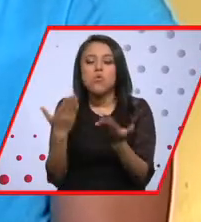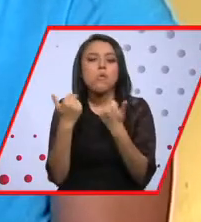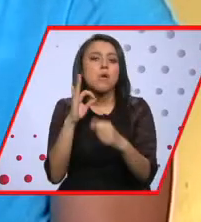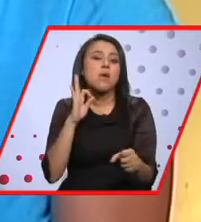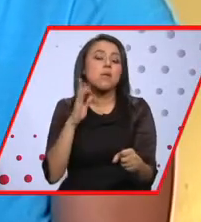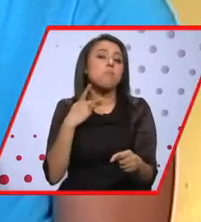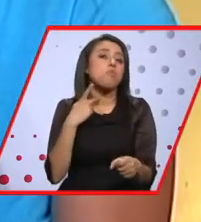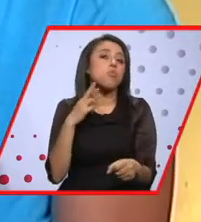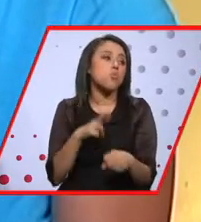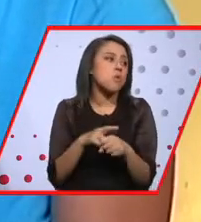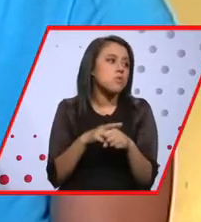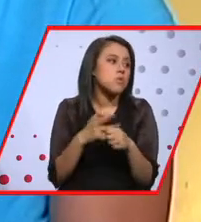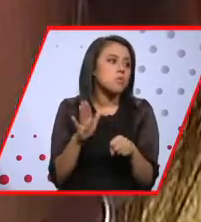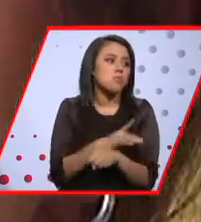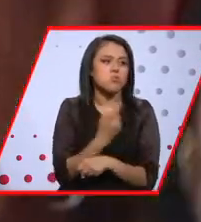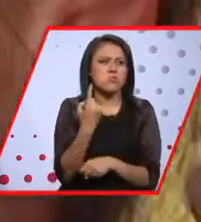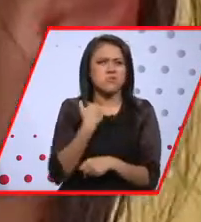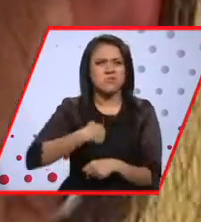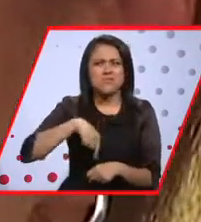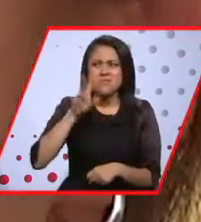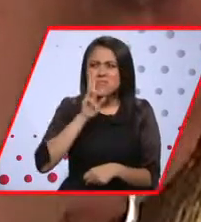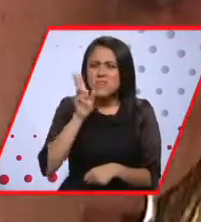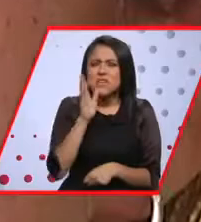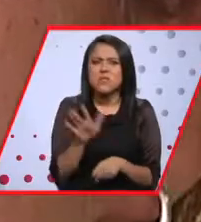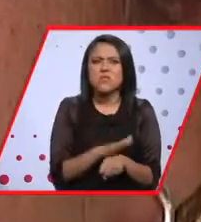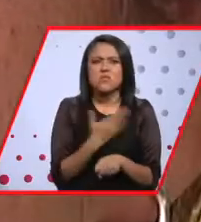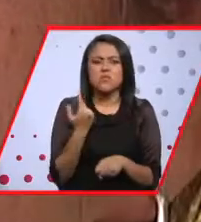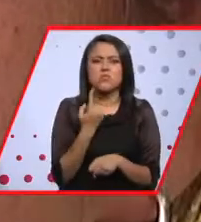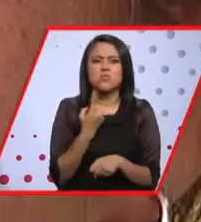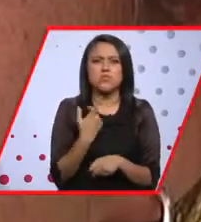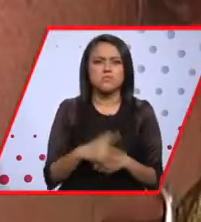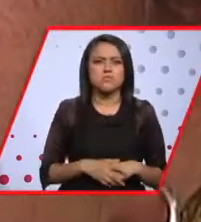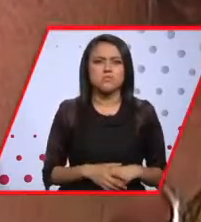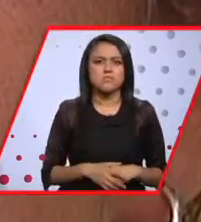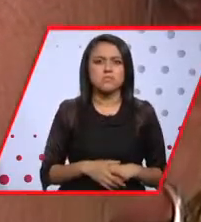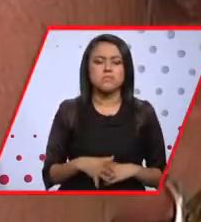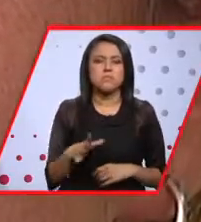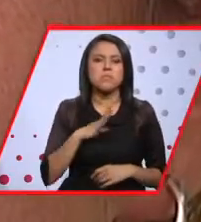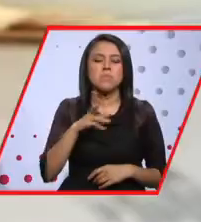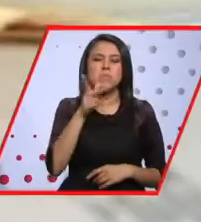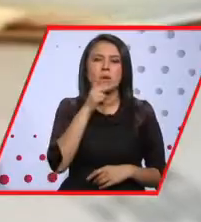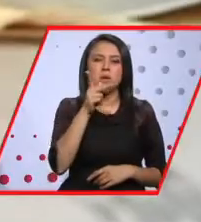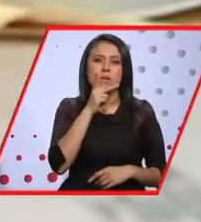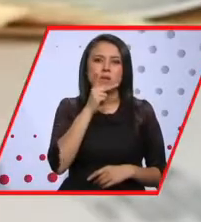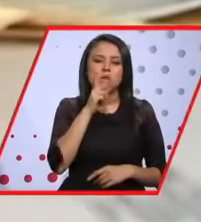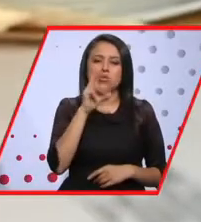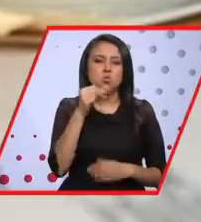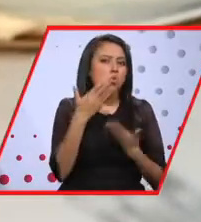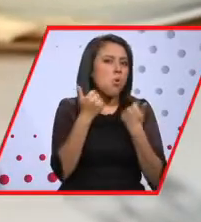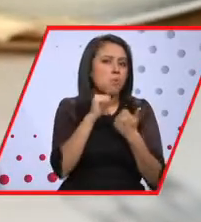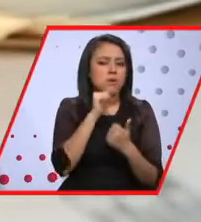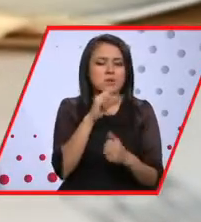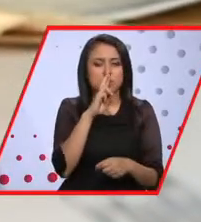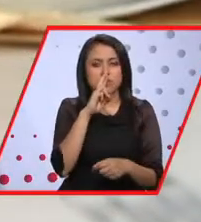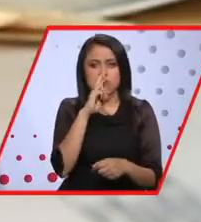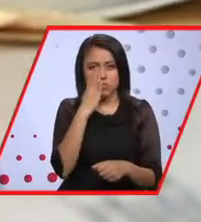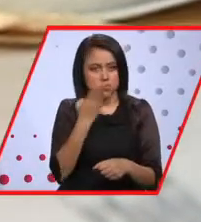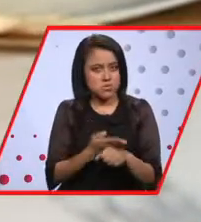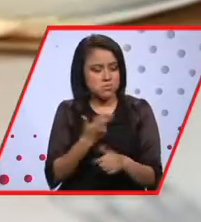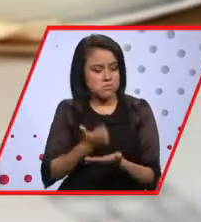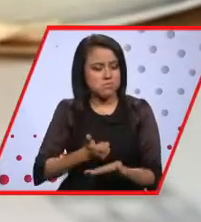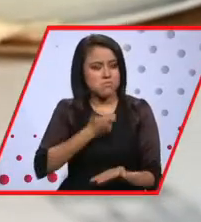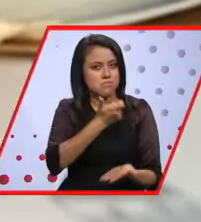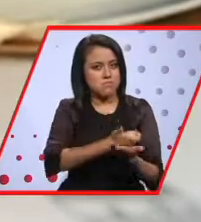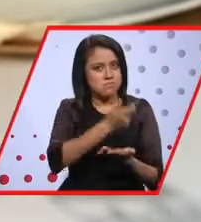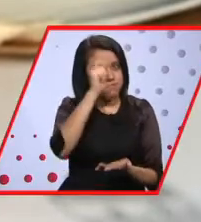Procuraduría porque ya esto es penal para el señor. A decir de la afectada, el padre de sus hijos no se ha hecho responsable de la pensión que